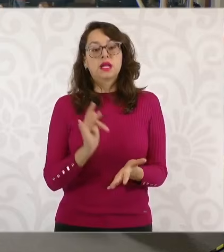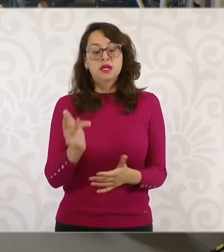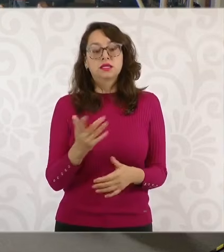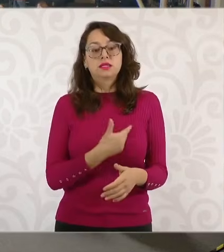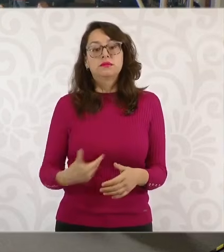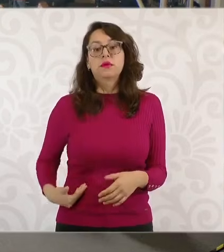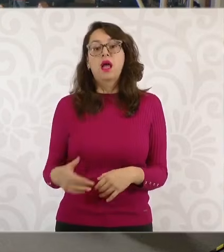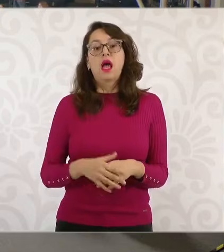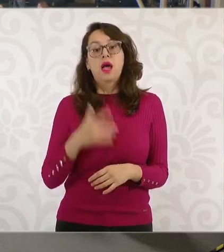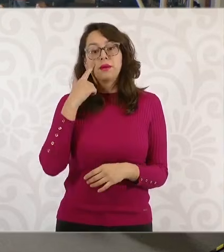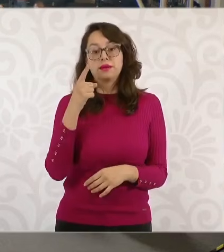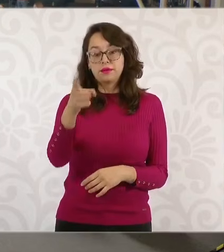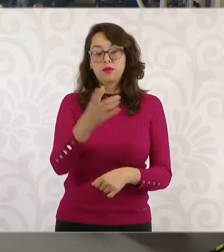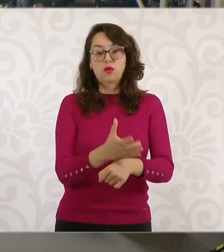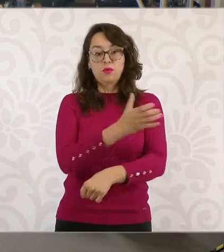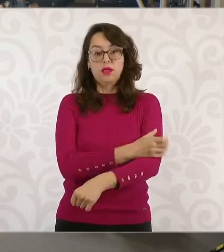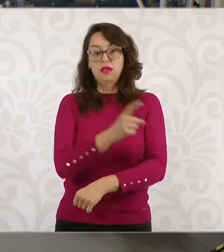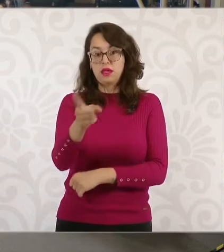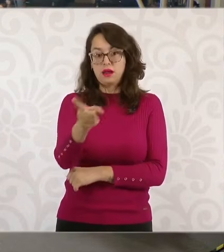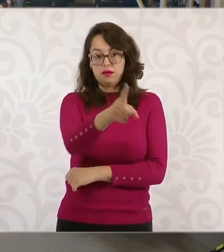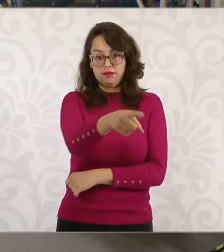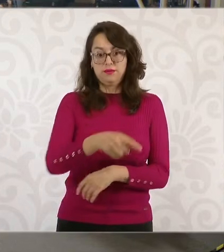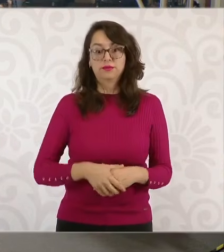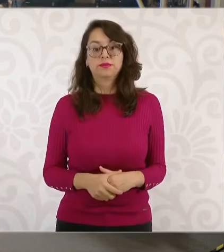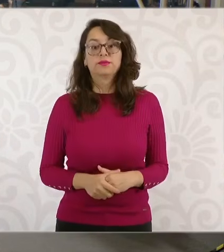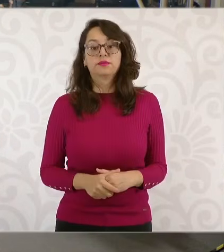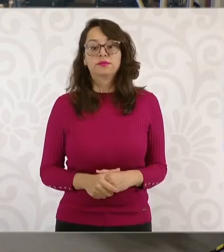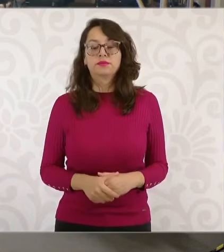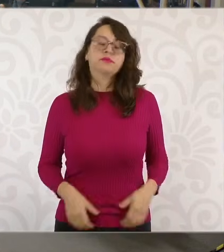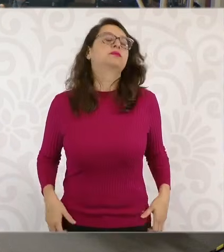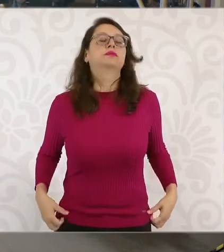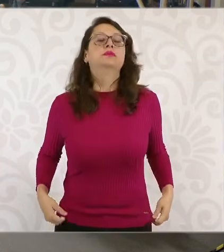vamos por acá. A ver, la compañera y luego acá.